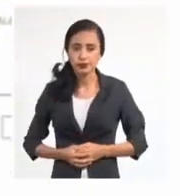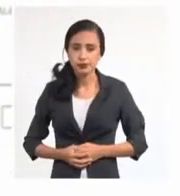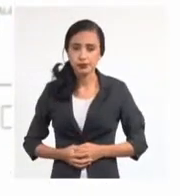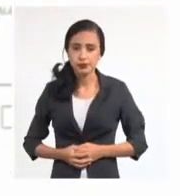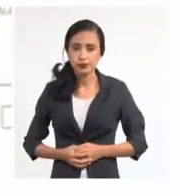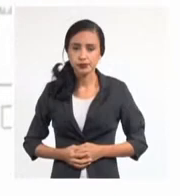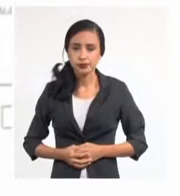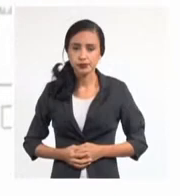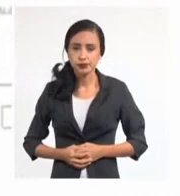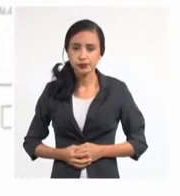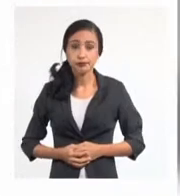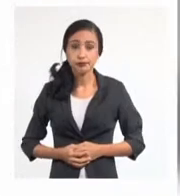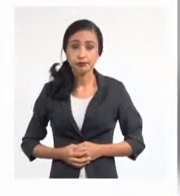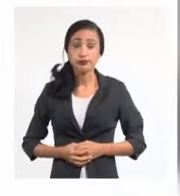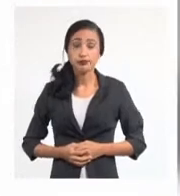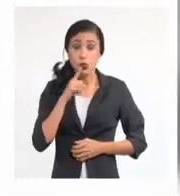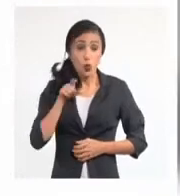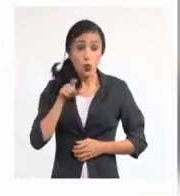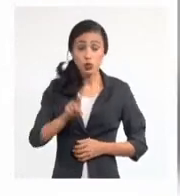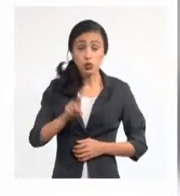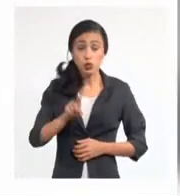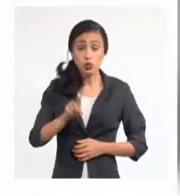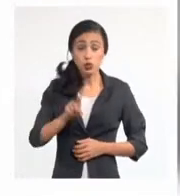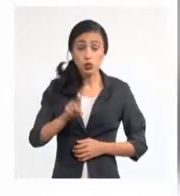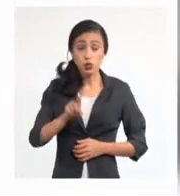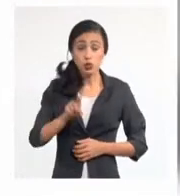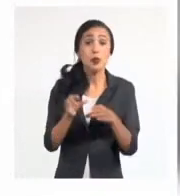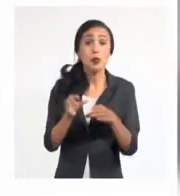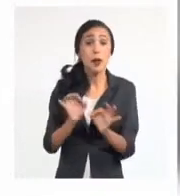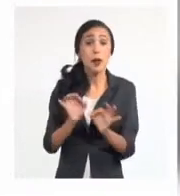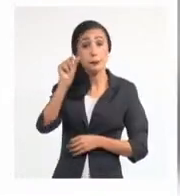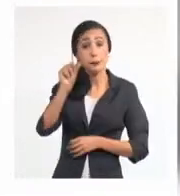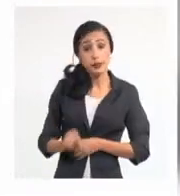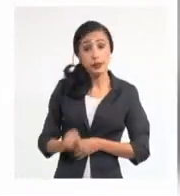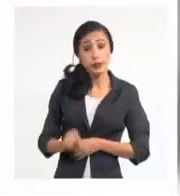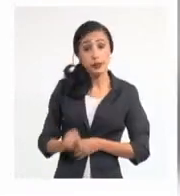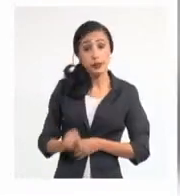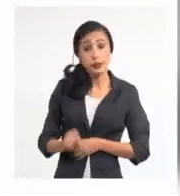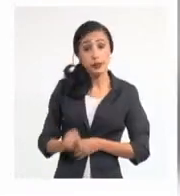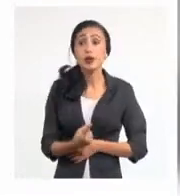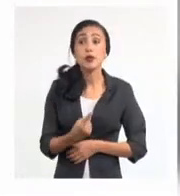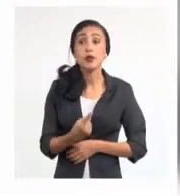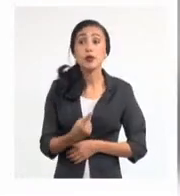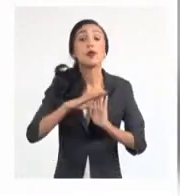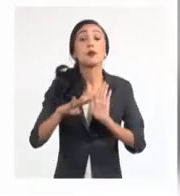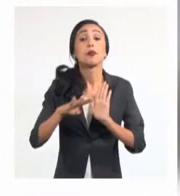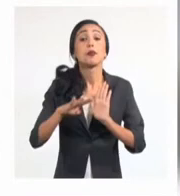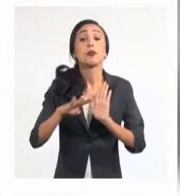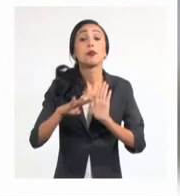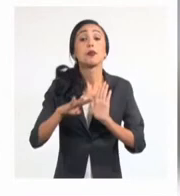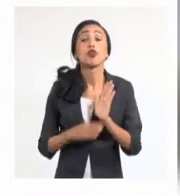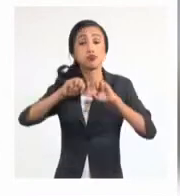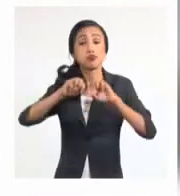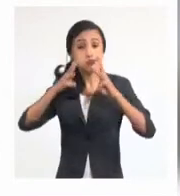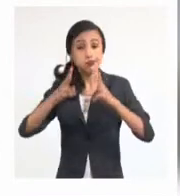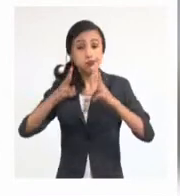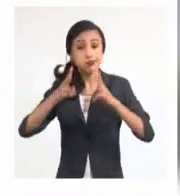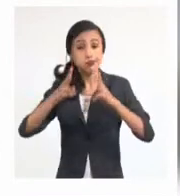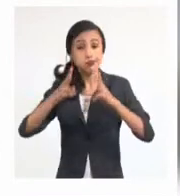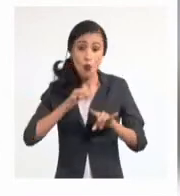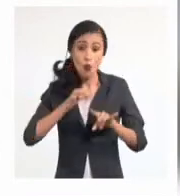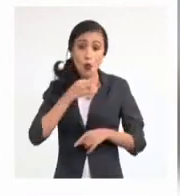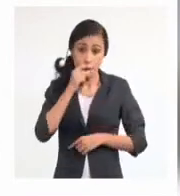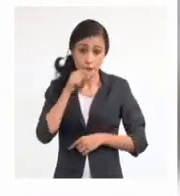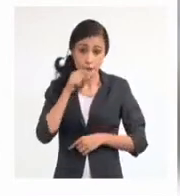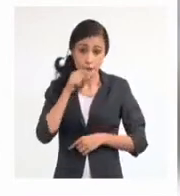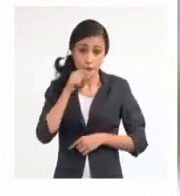Durante los últimos 2 años, un equipo multidisciplinario trabajó en el diseño y programación de una página web institucional que presenta